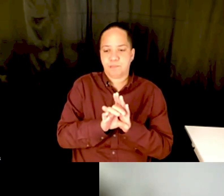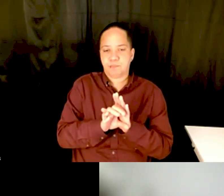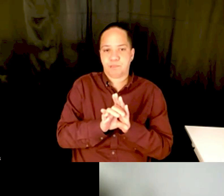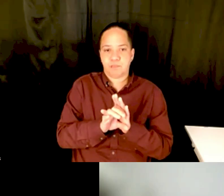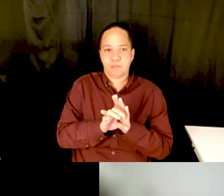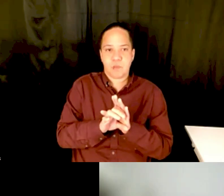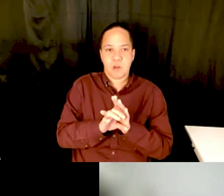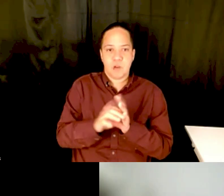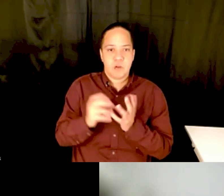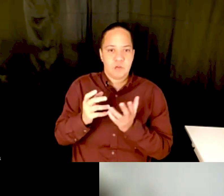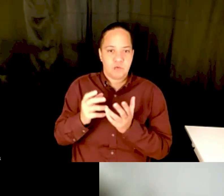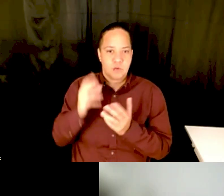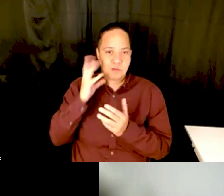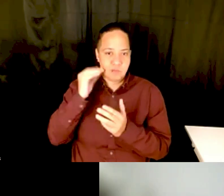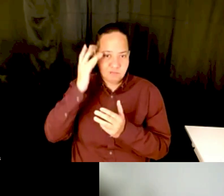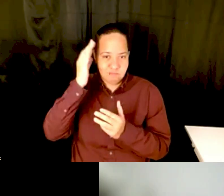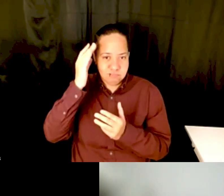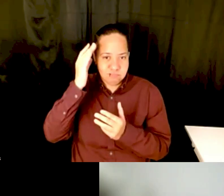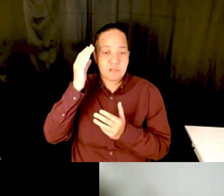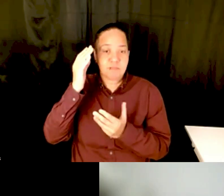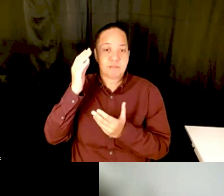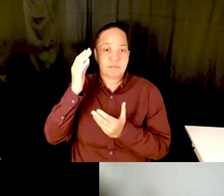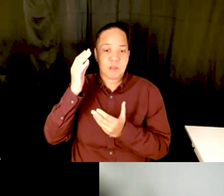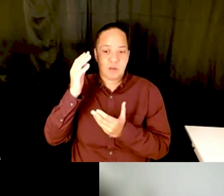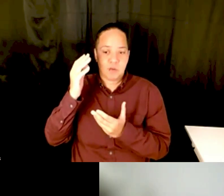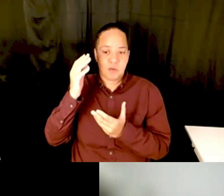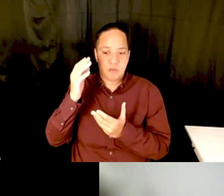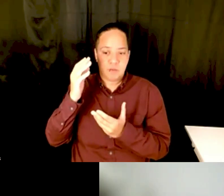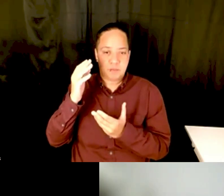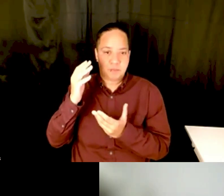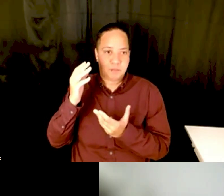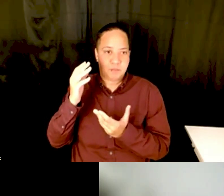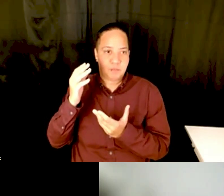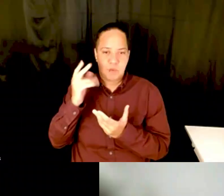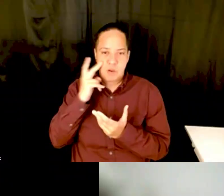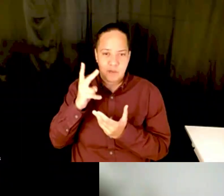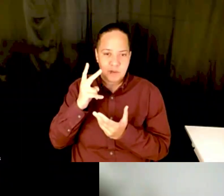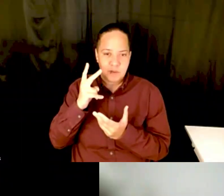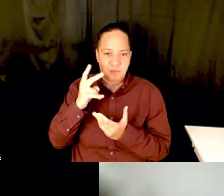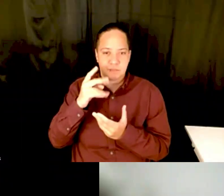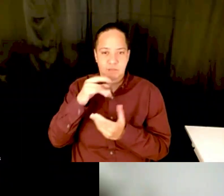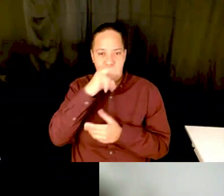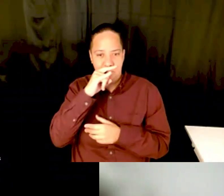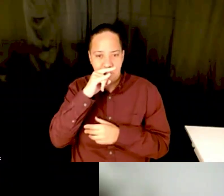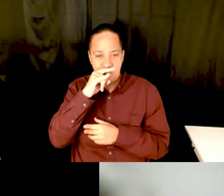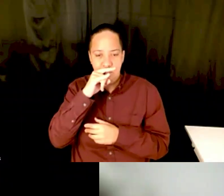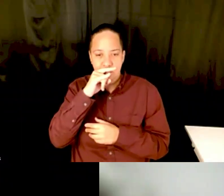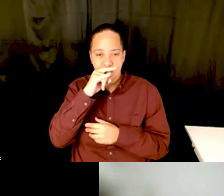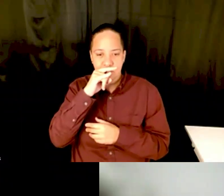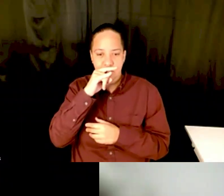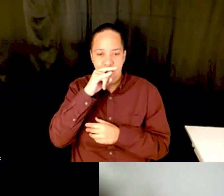espectro de autismo por años, y uno puede ver cómo el niño o la niña pasa